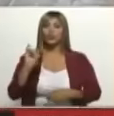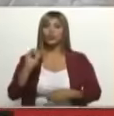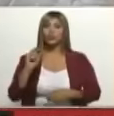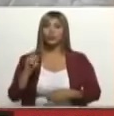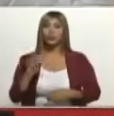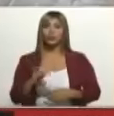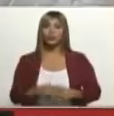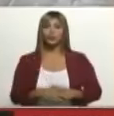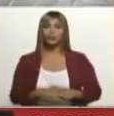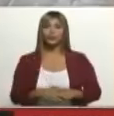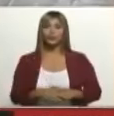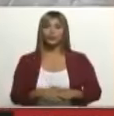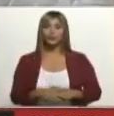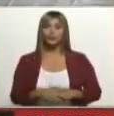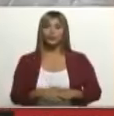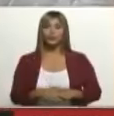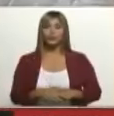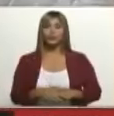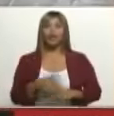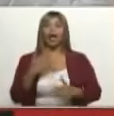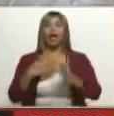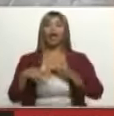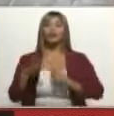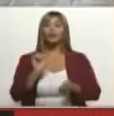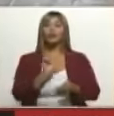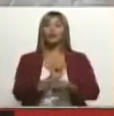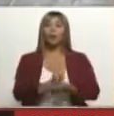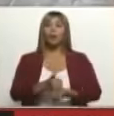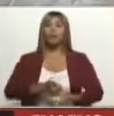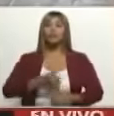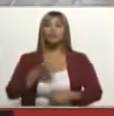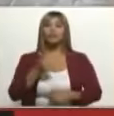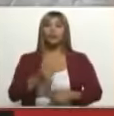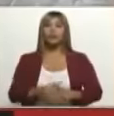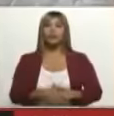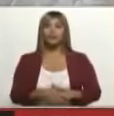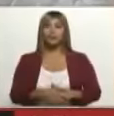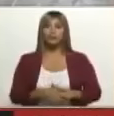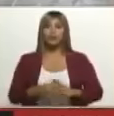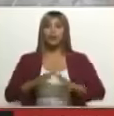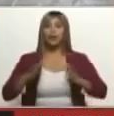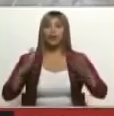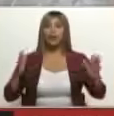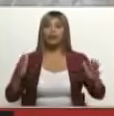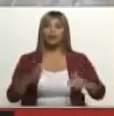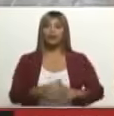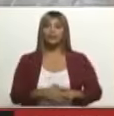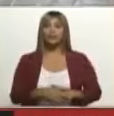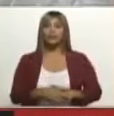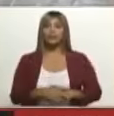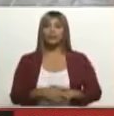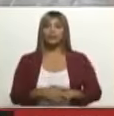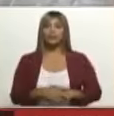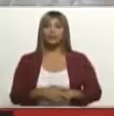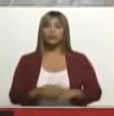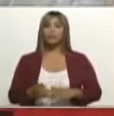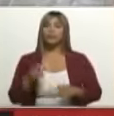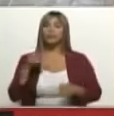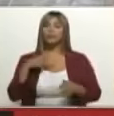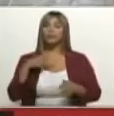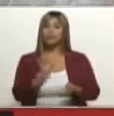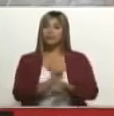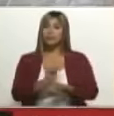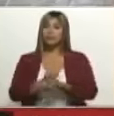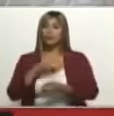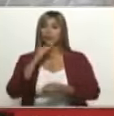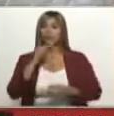Era el centro penitenciario más grande, mayor poblado